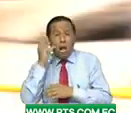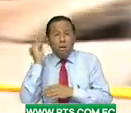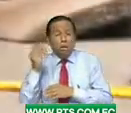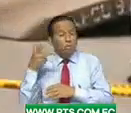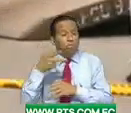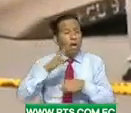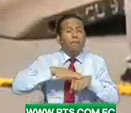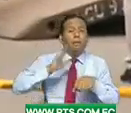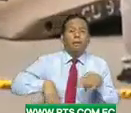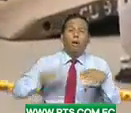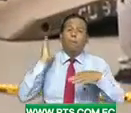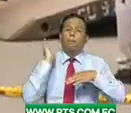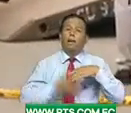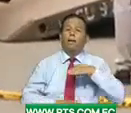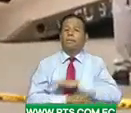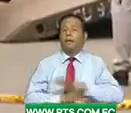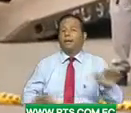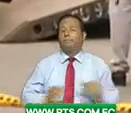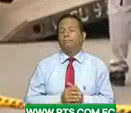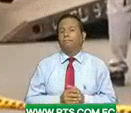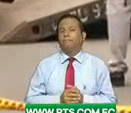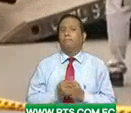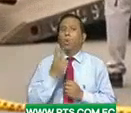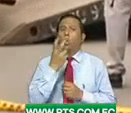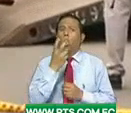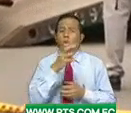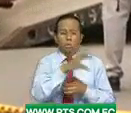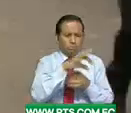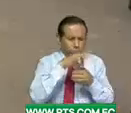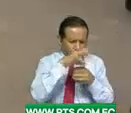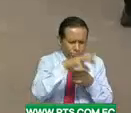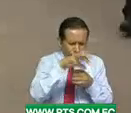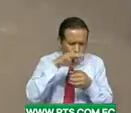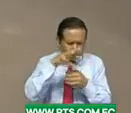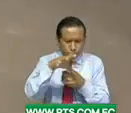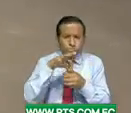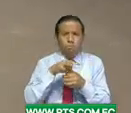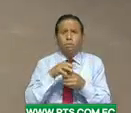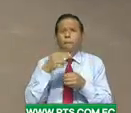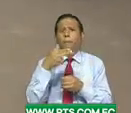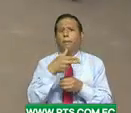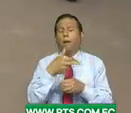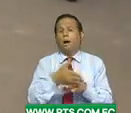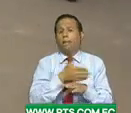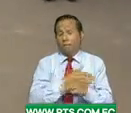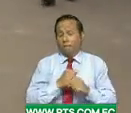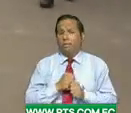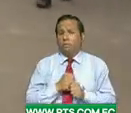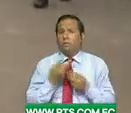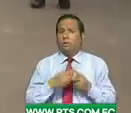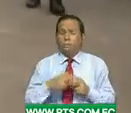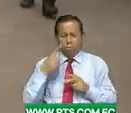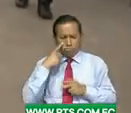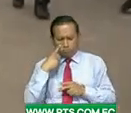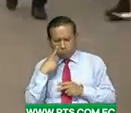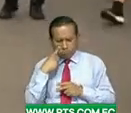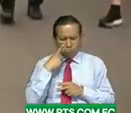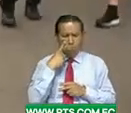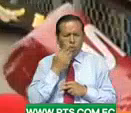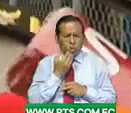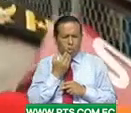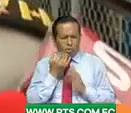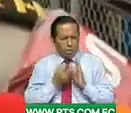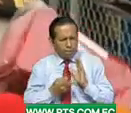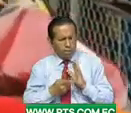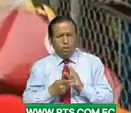fueron los indicios balísticos que levantaron elementos de la DINASED. También se levantan las primeras hipótesis. Bueno, nosotros